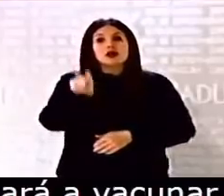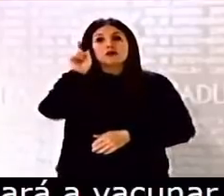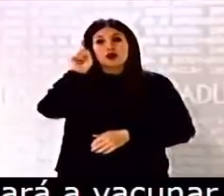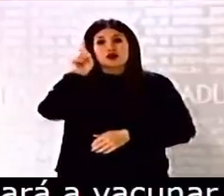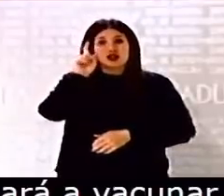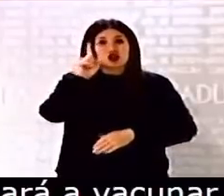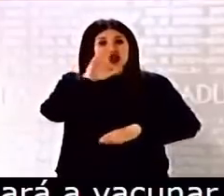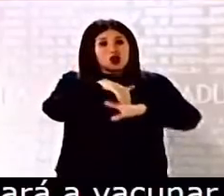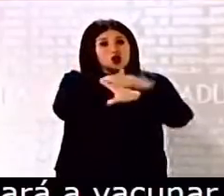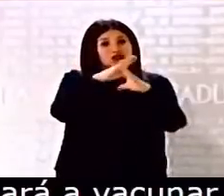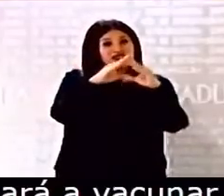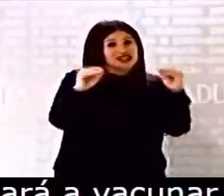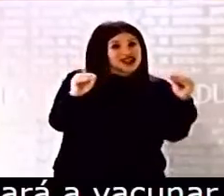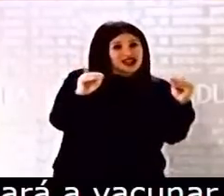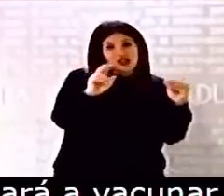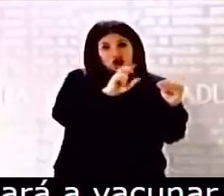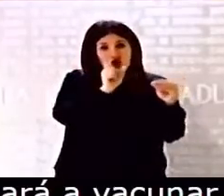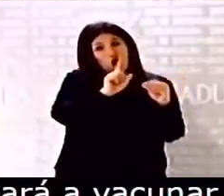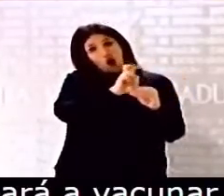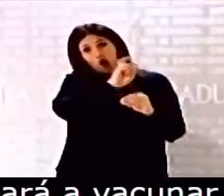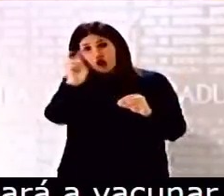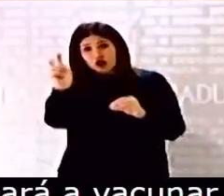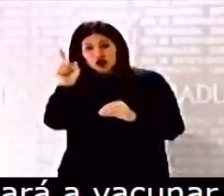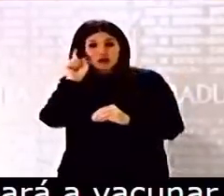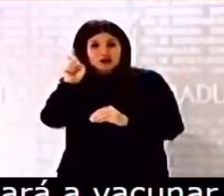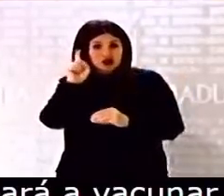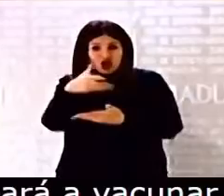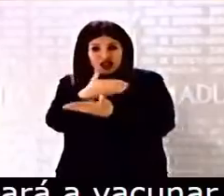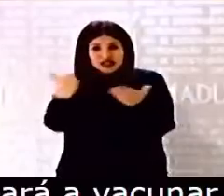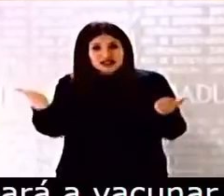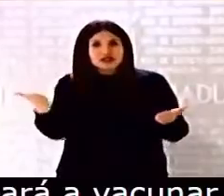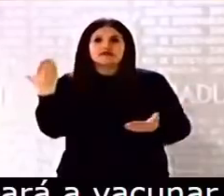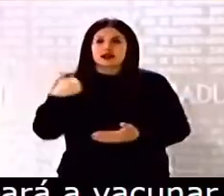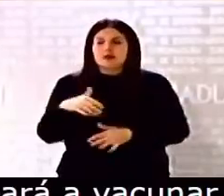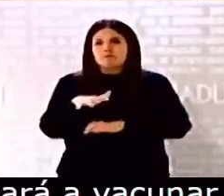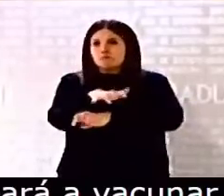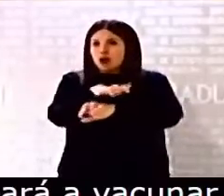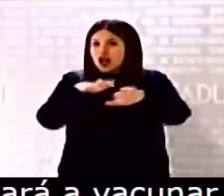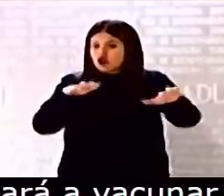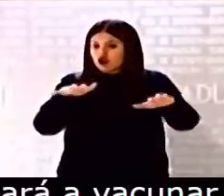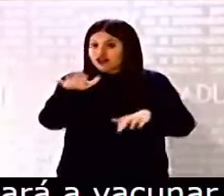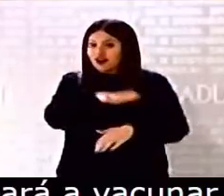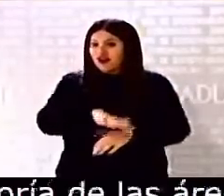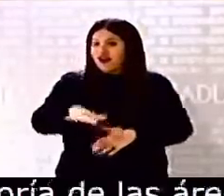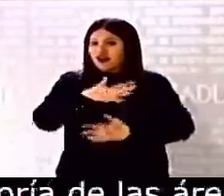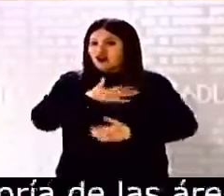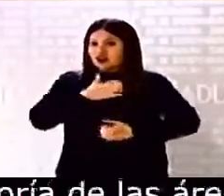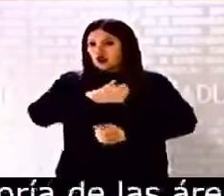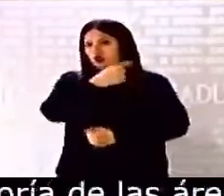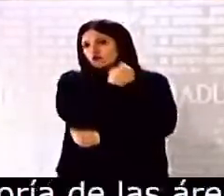que también los estamos vacunando ya en la mayoría de las áreas de salud.